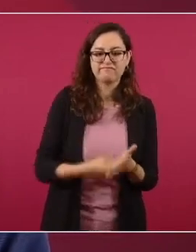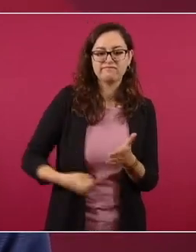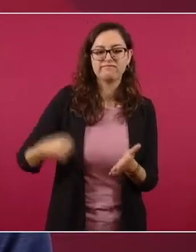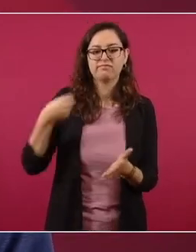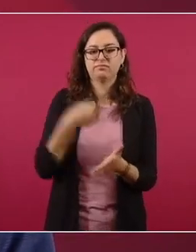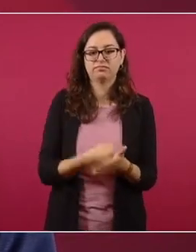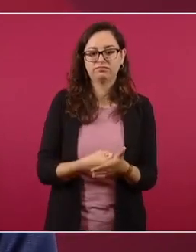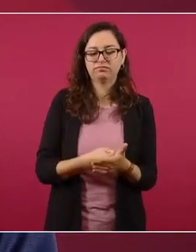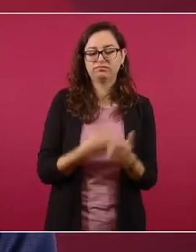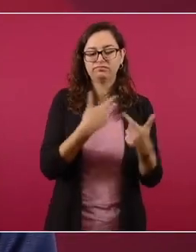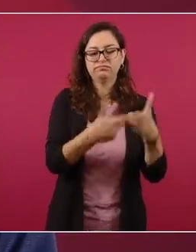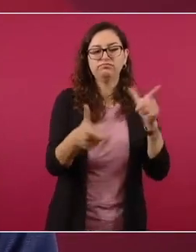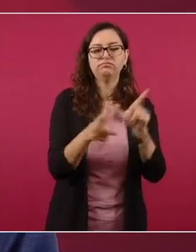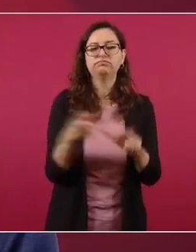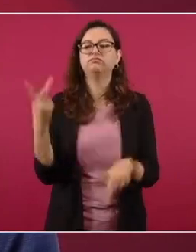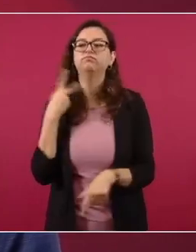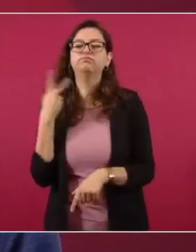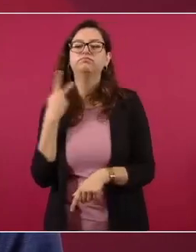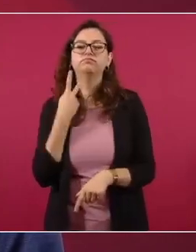contrataran tiempo en televisión,